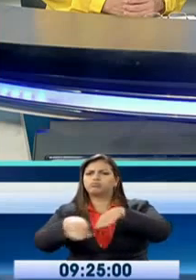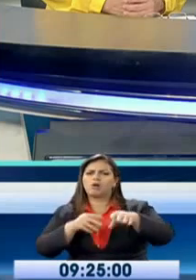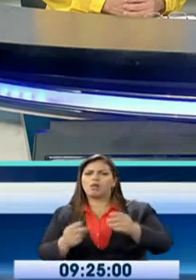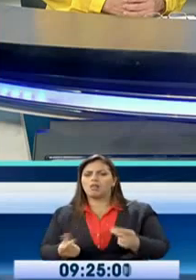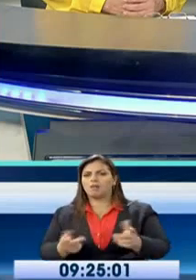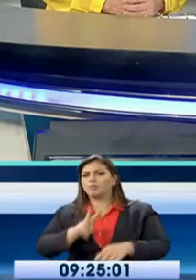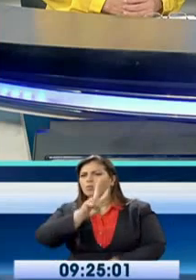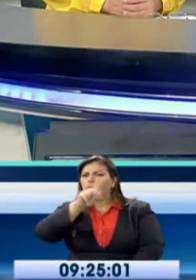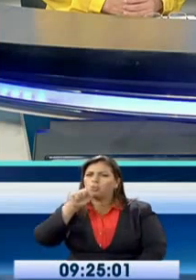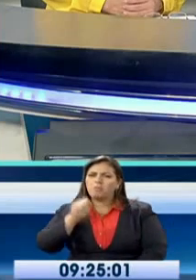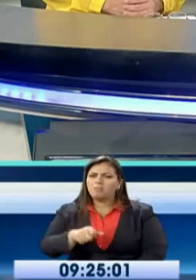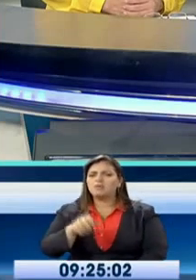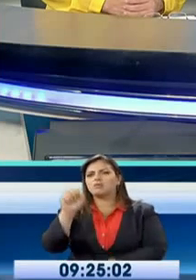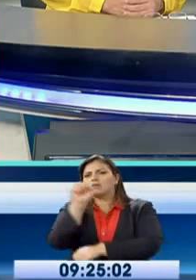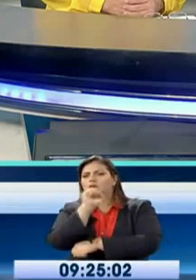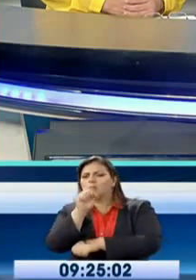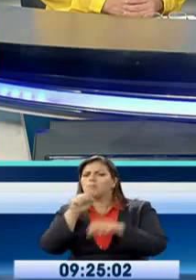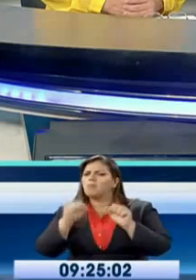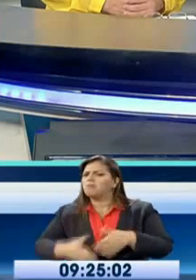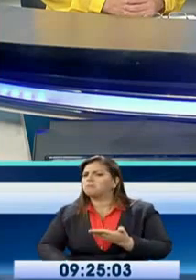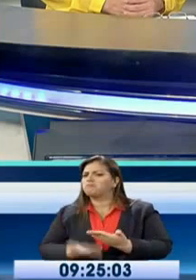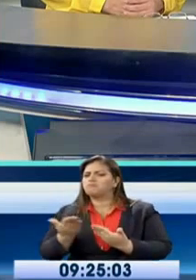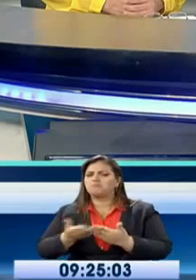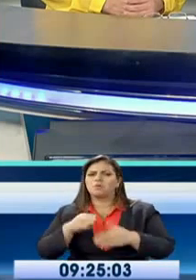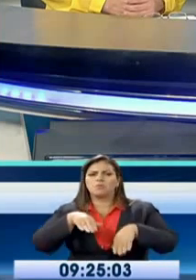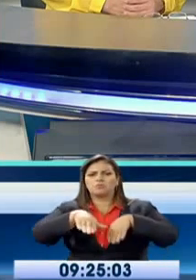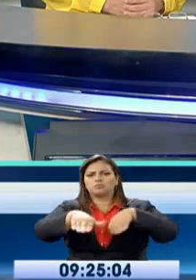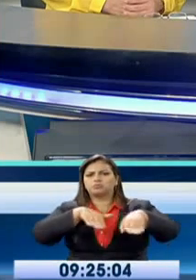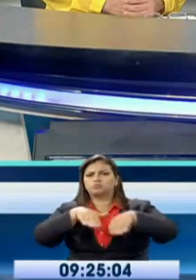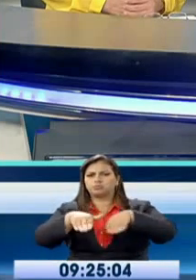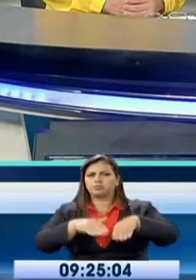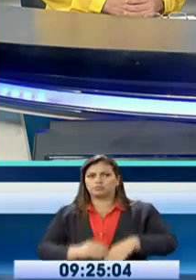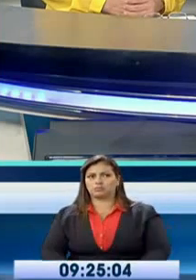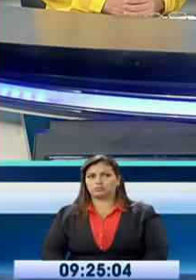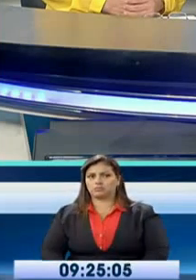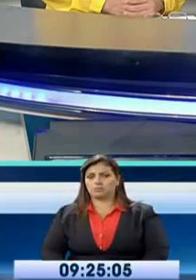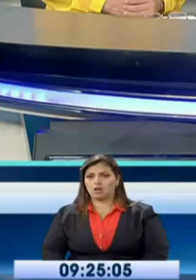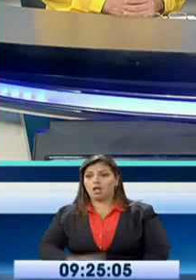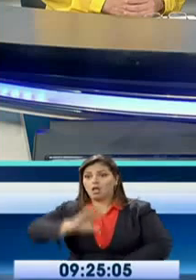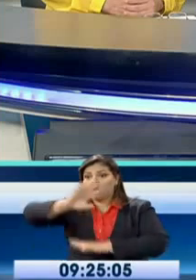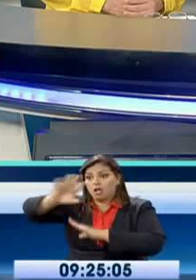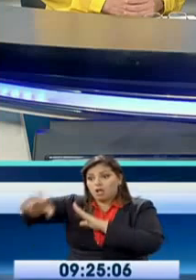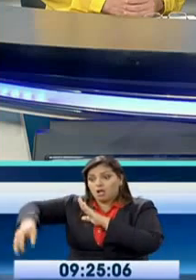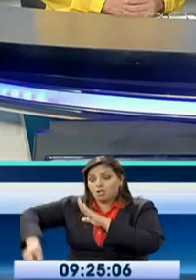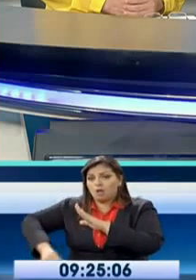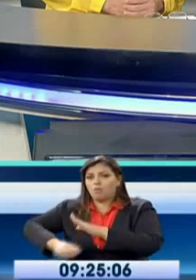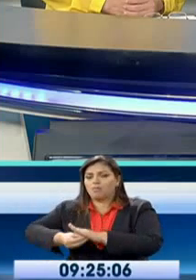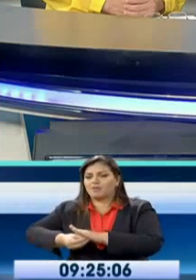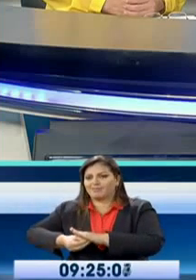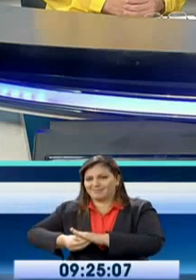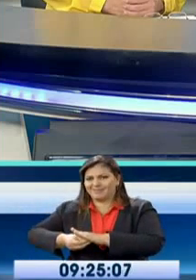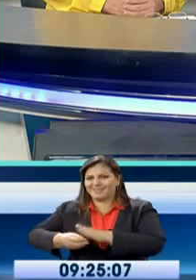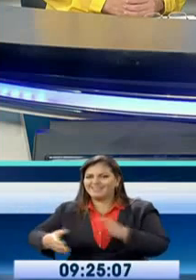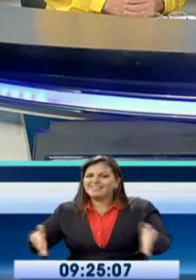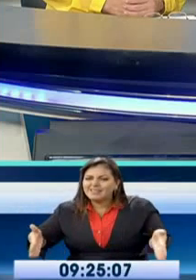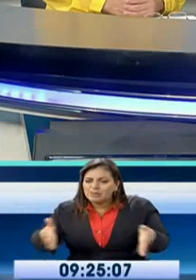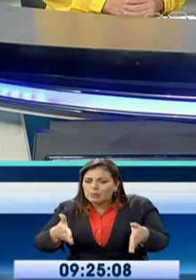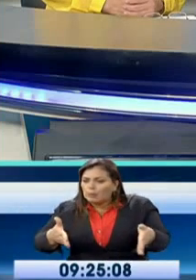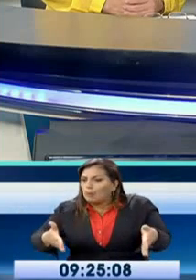avenida. Ya está aprobado, como se digo, incrementaría, ojalá se incrementaría a 108 carriles. Claro,